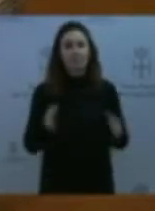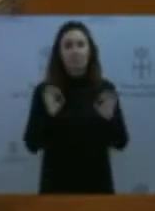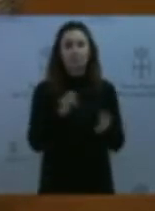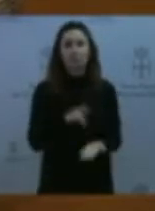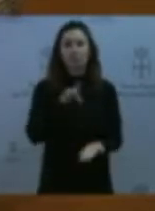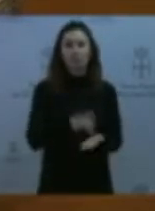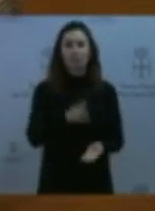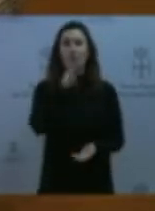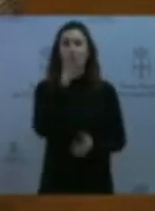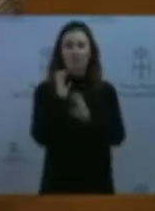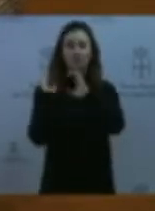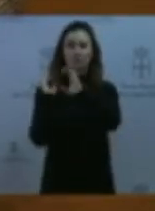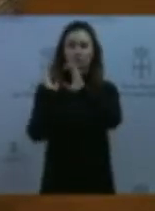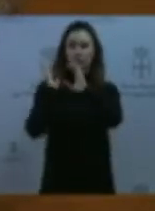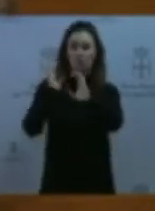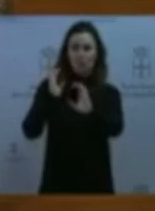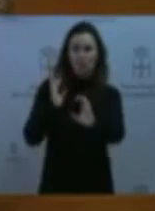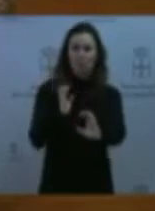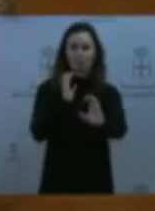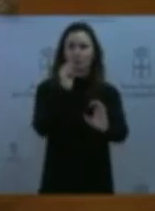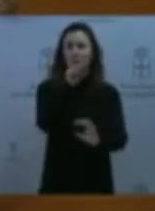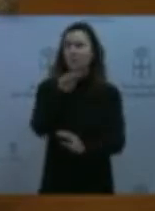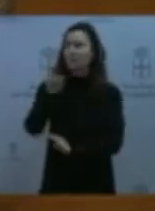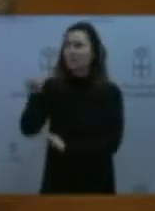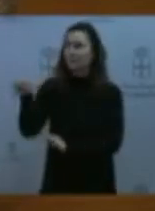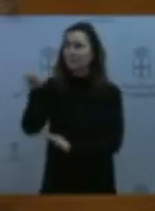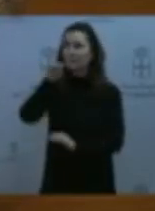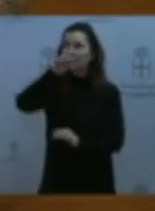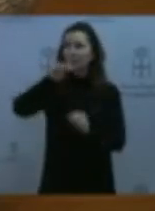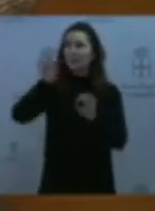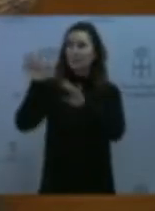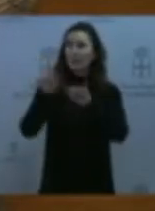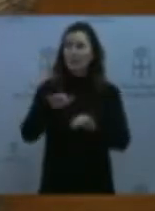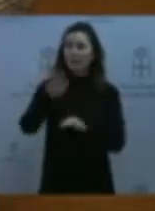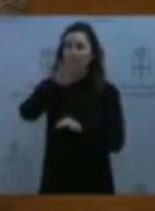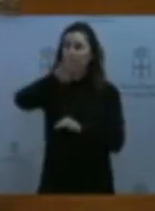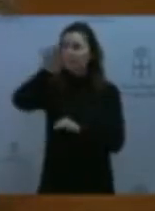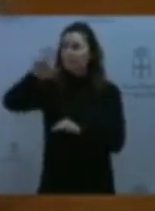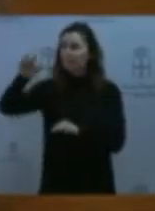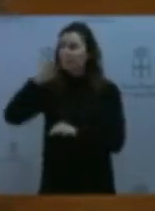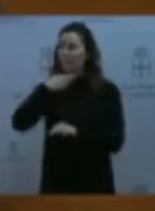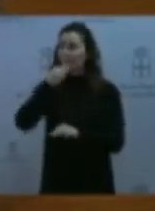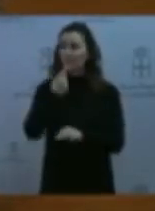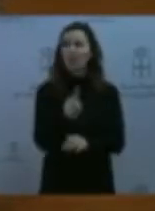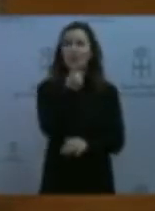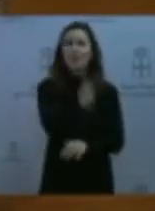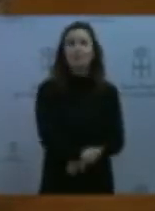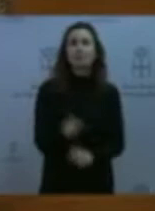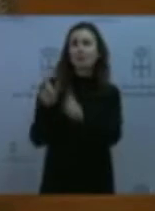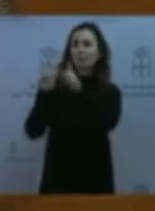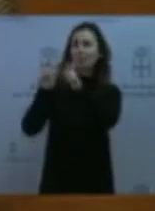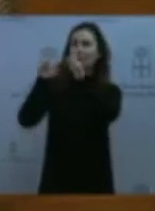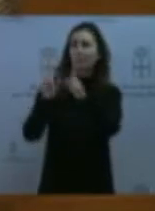paisaje precioso, nevado. Una persona solamente cogió la cámara para hacer una foto de todo el autobús. A la vuelta de la